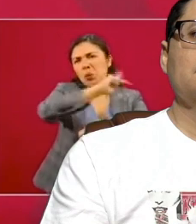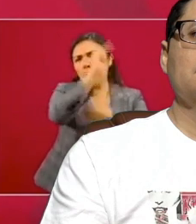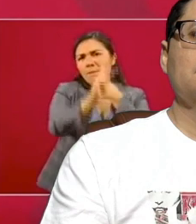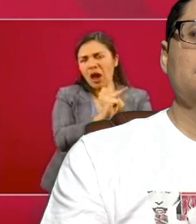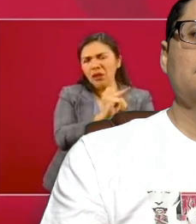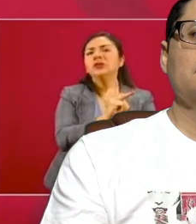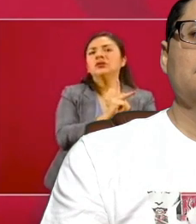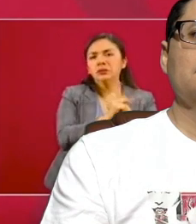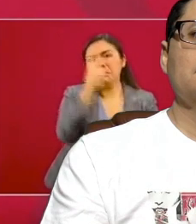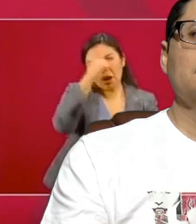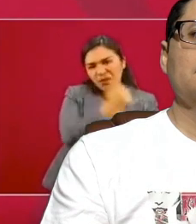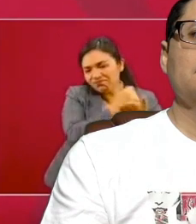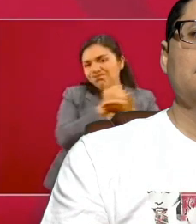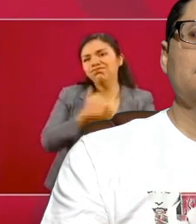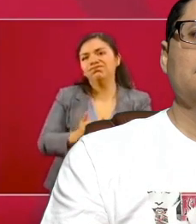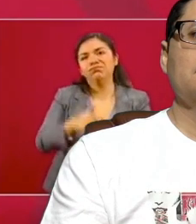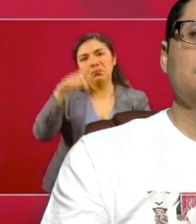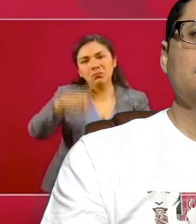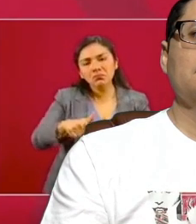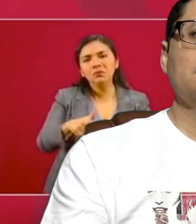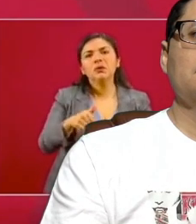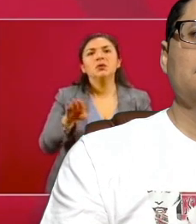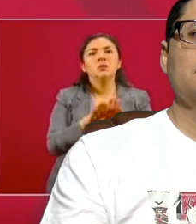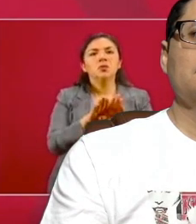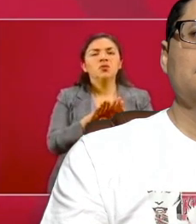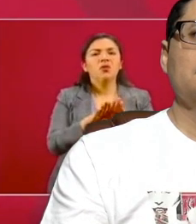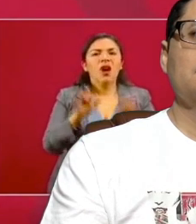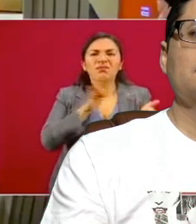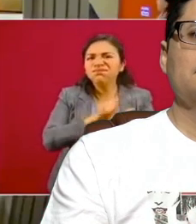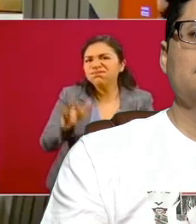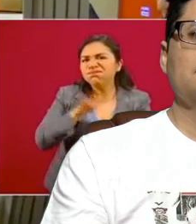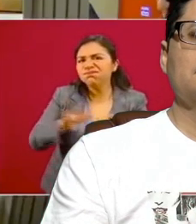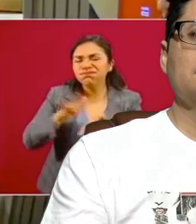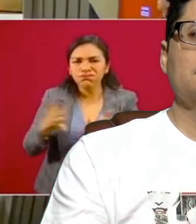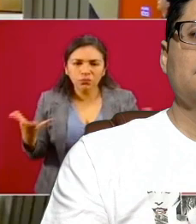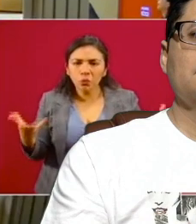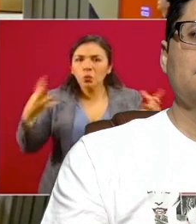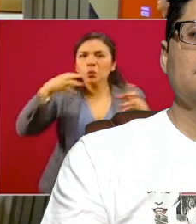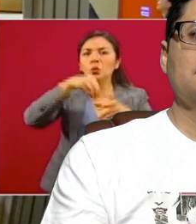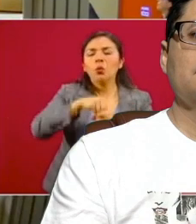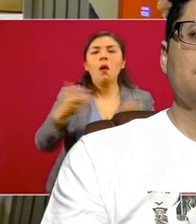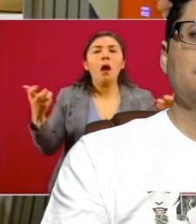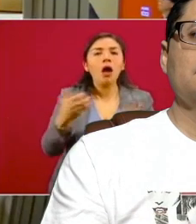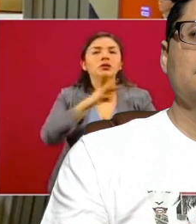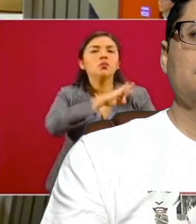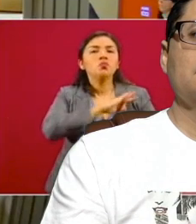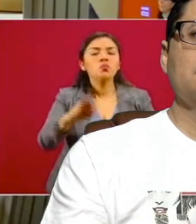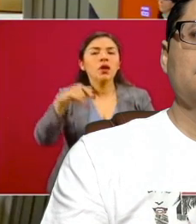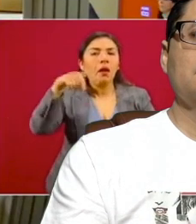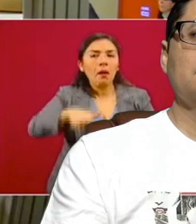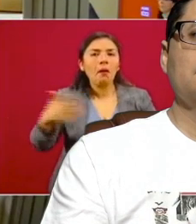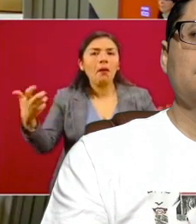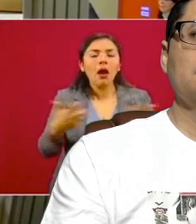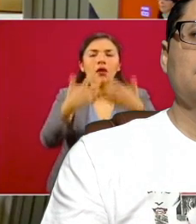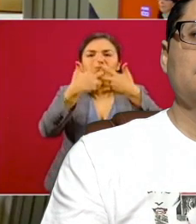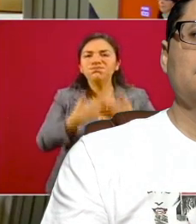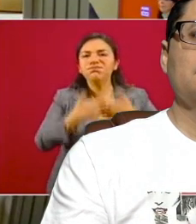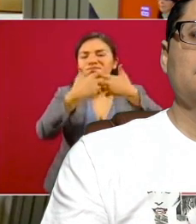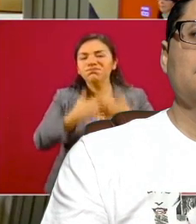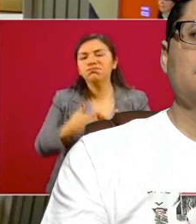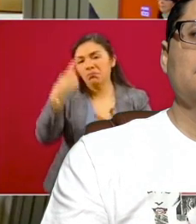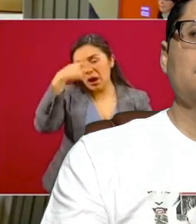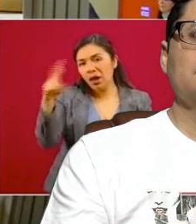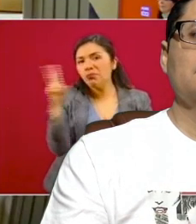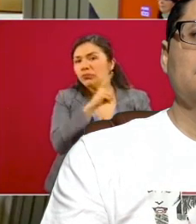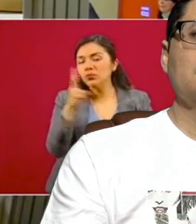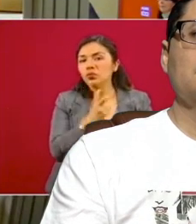están ayudando, que se están sumando, que han hecho posible que se tenga ya este